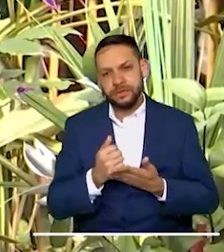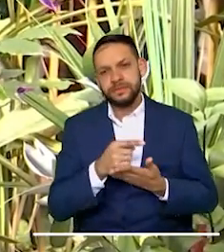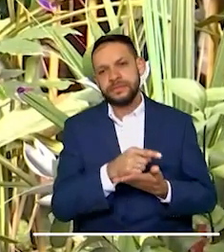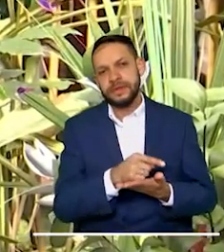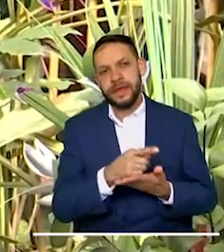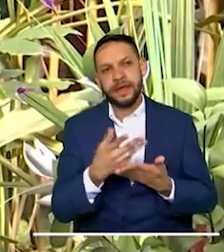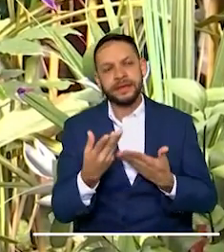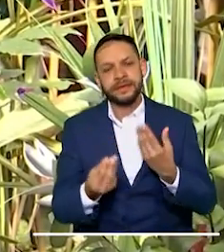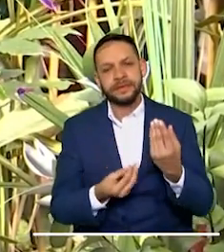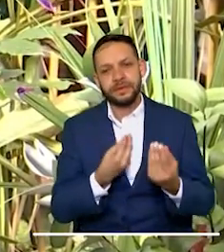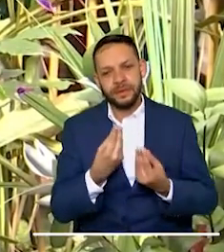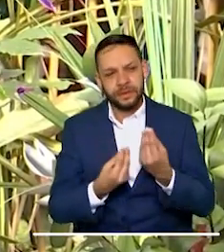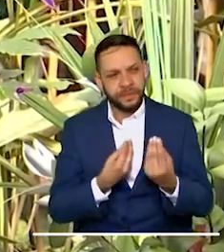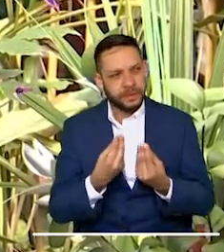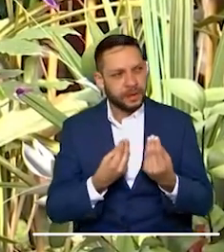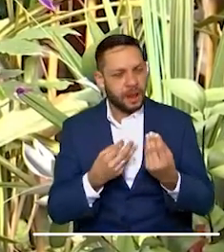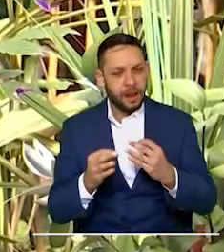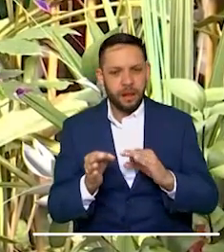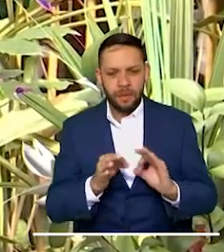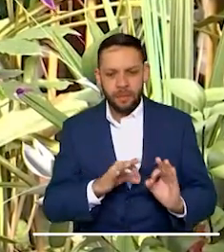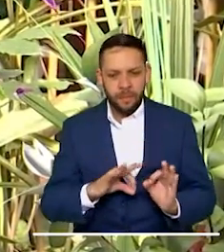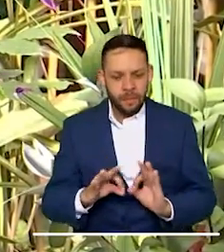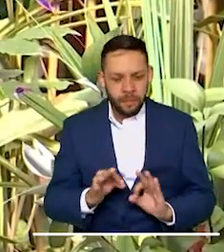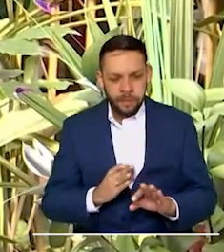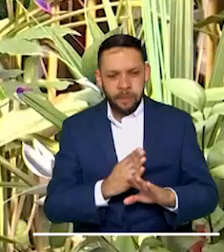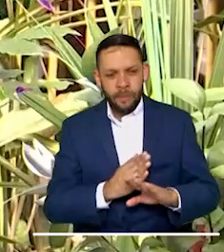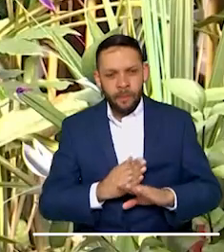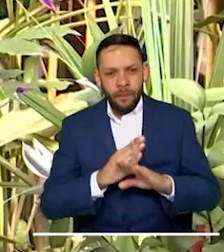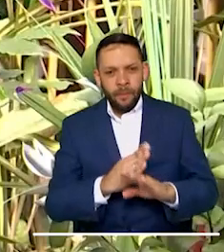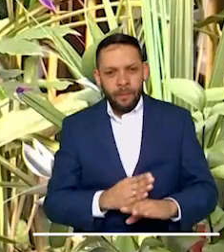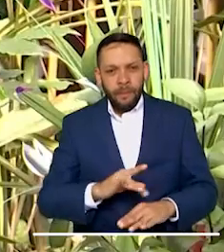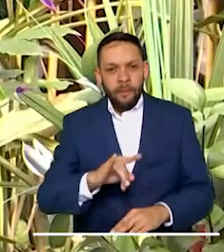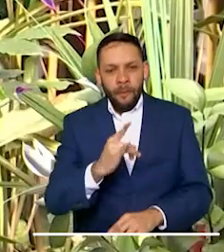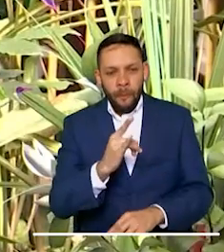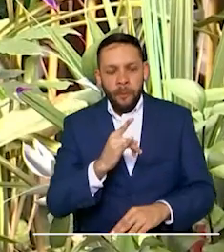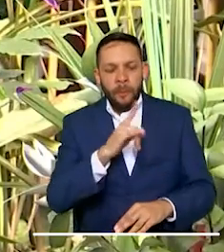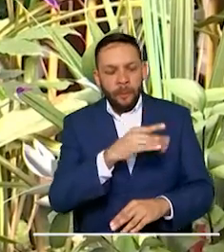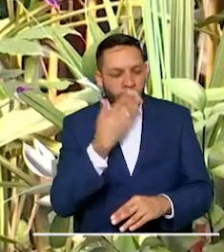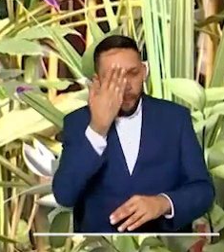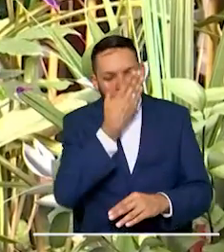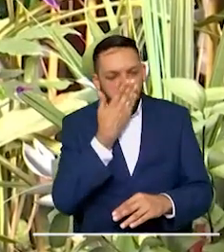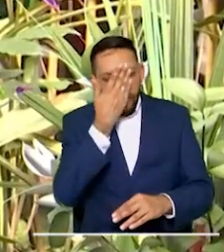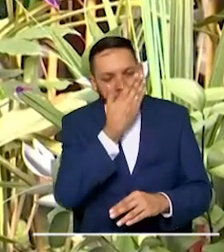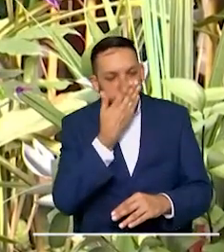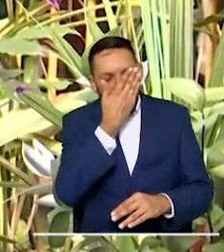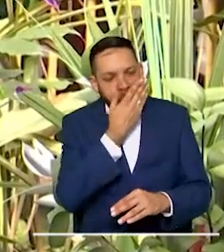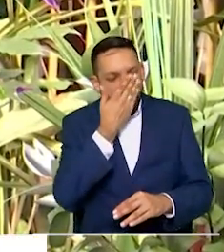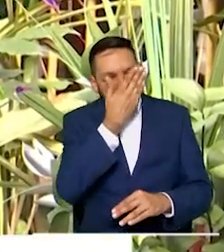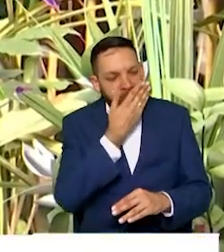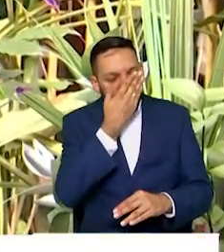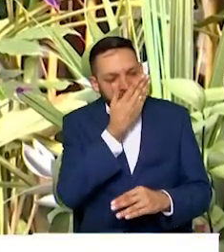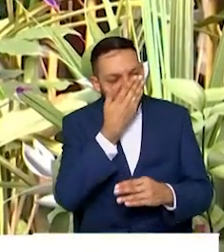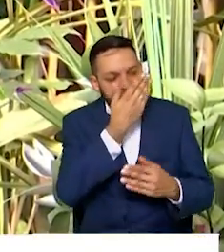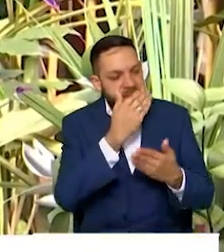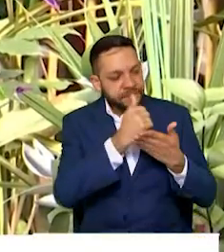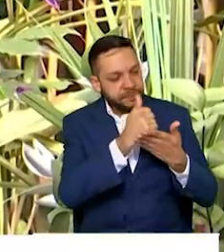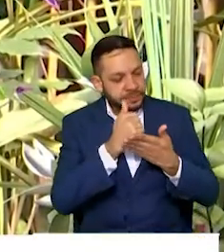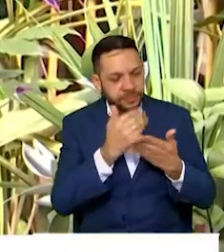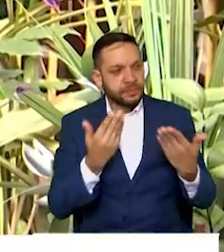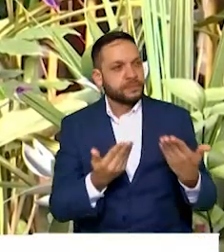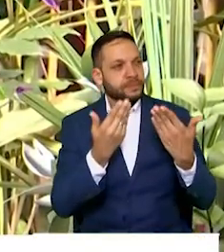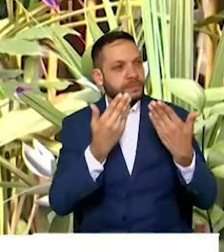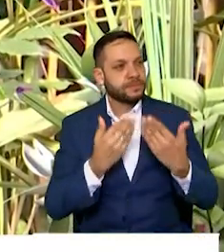evita el tener que hacerse una mamografía. La mamografía es una ayuda también muy